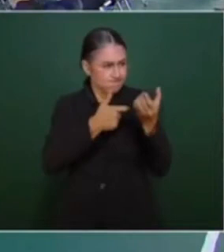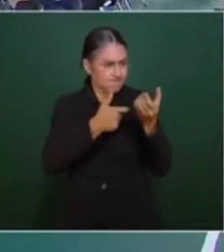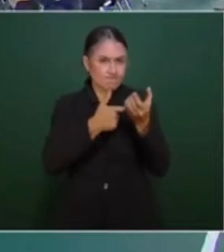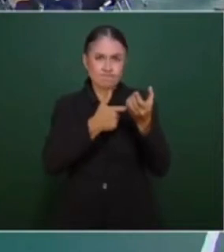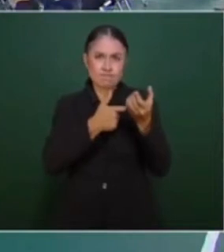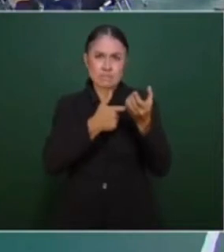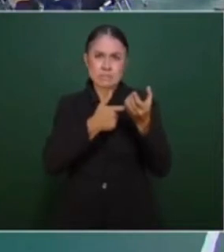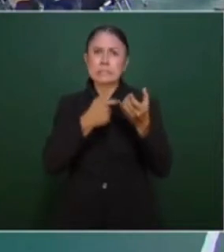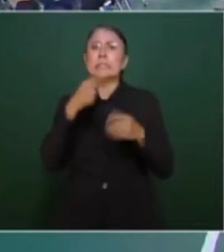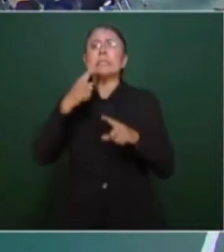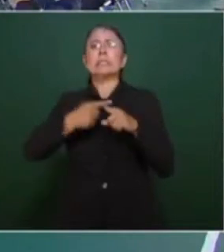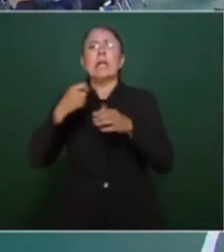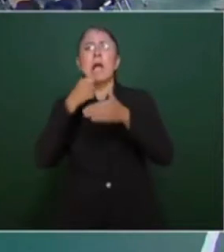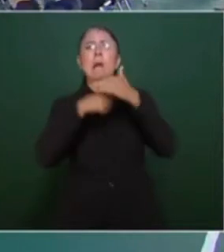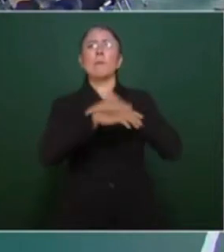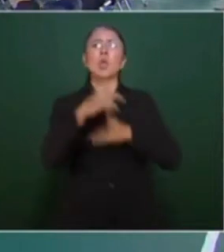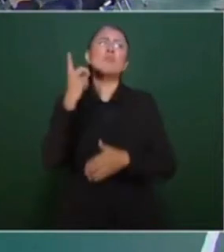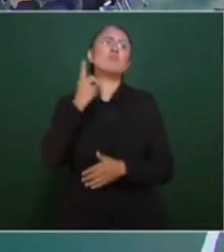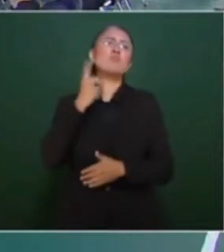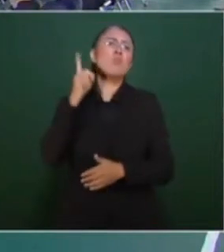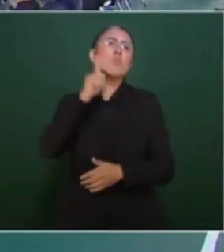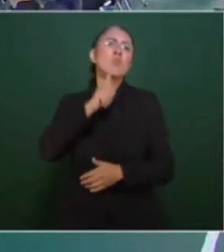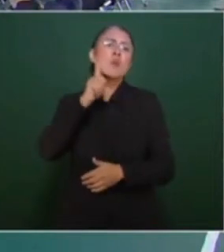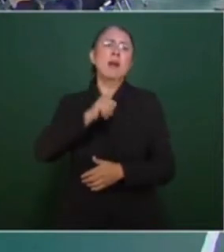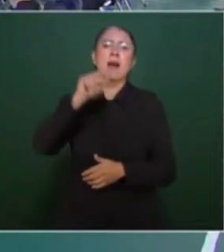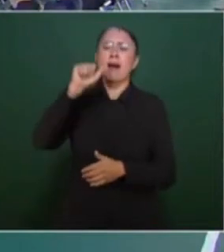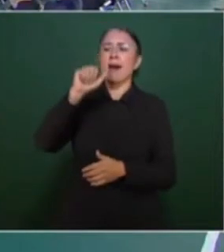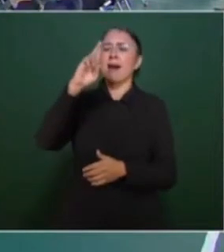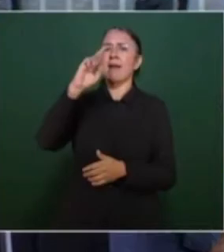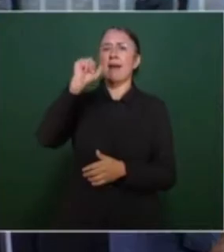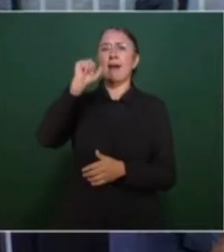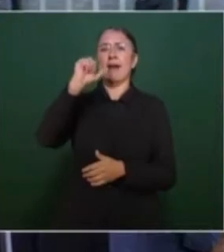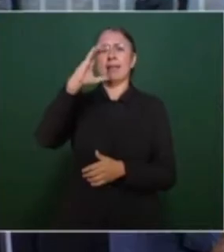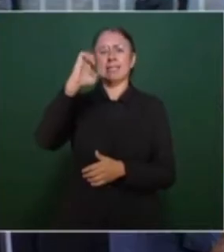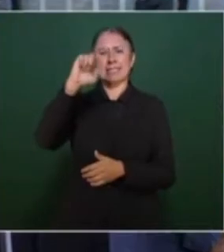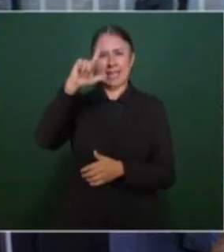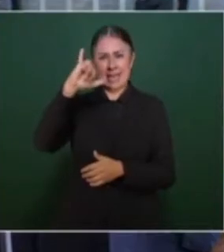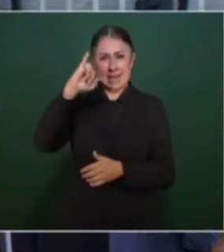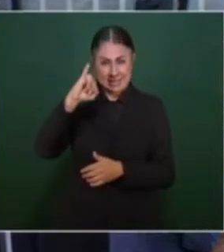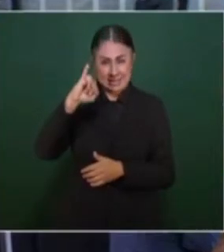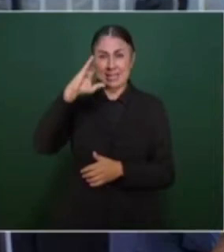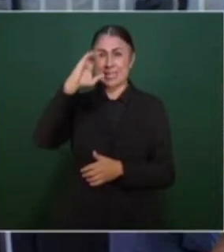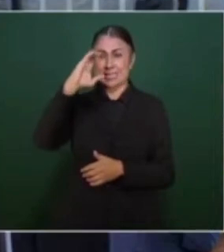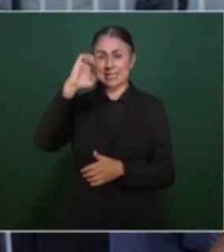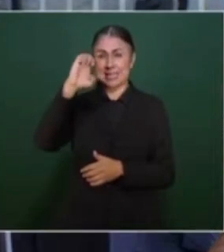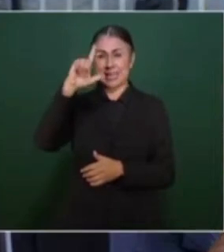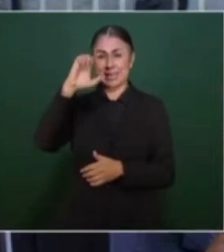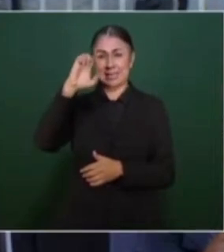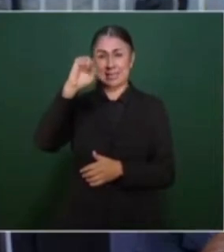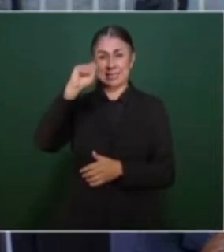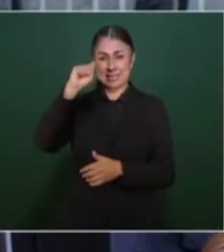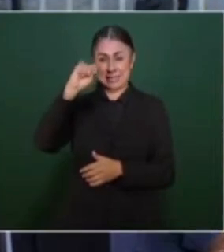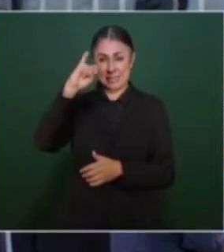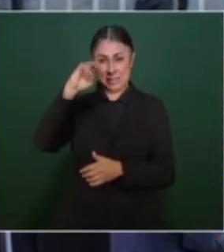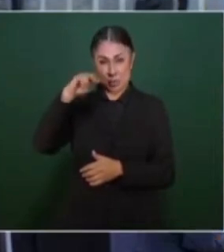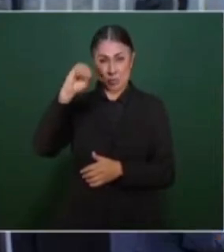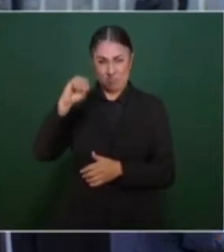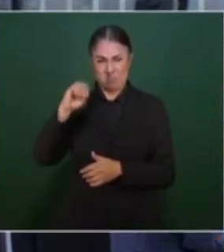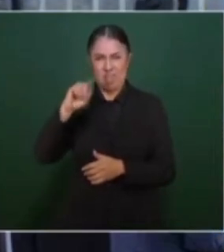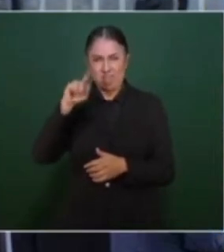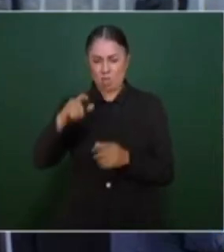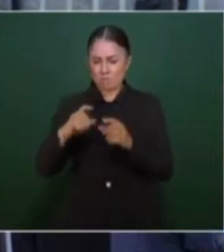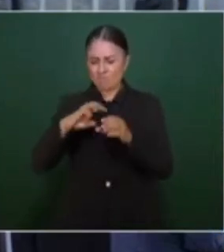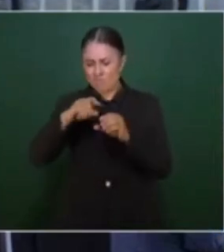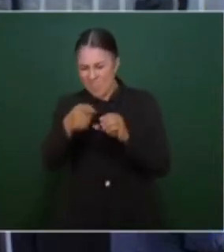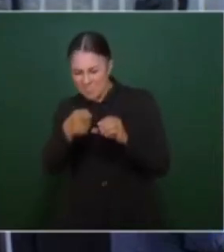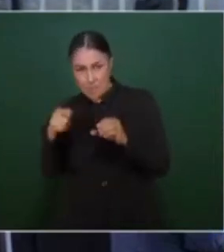la diputada federal Araceli Celestino Rosas, detonaron 2 granadas en contra de los habitantes